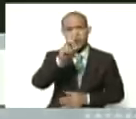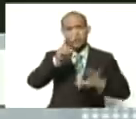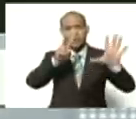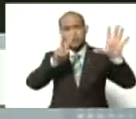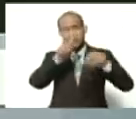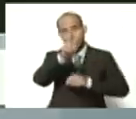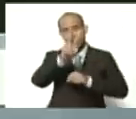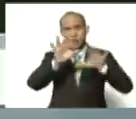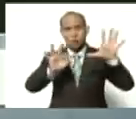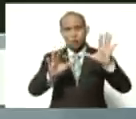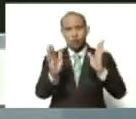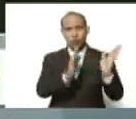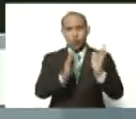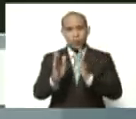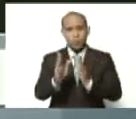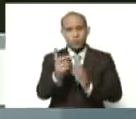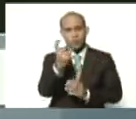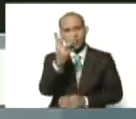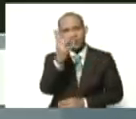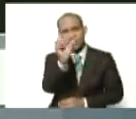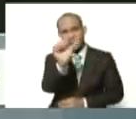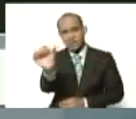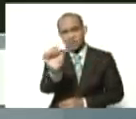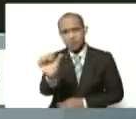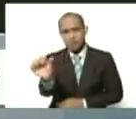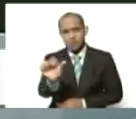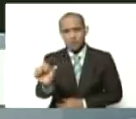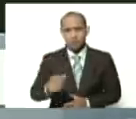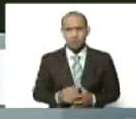marzo, dentro de 3 semanas.